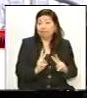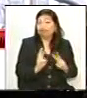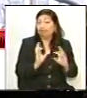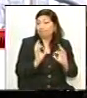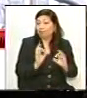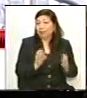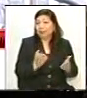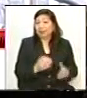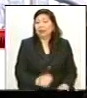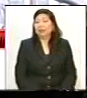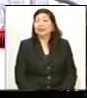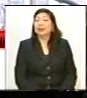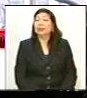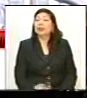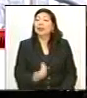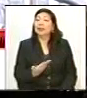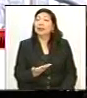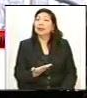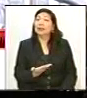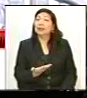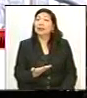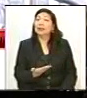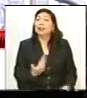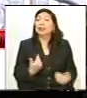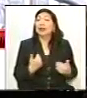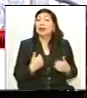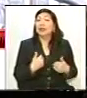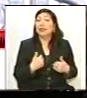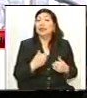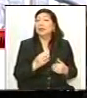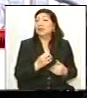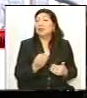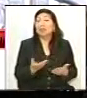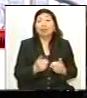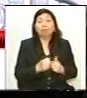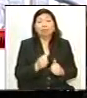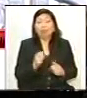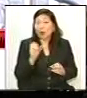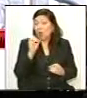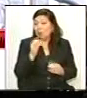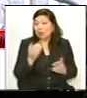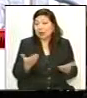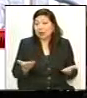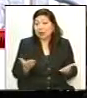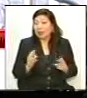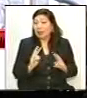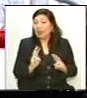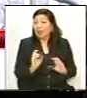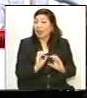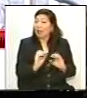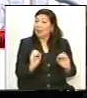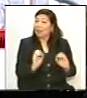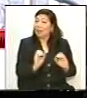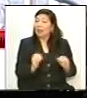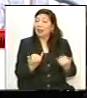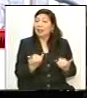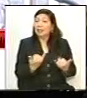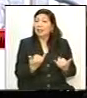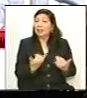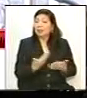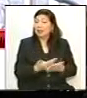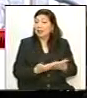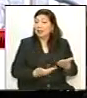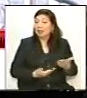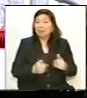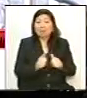efectivamente ahí, en el caso de que corresponda, si no levantaron oportunamente las observaciones, que eso está documentado